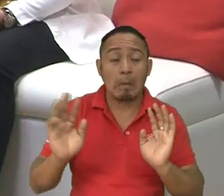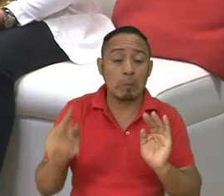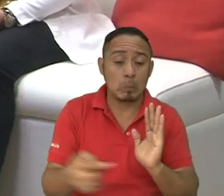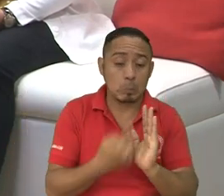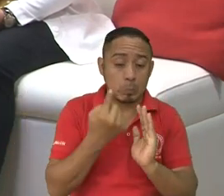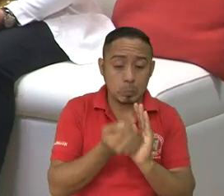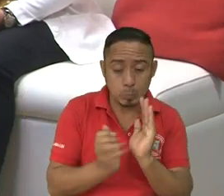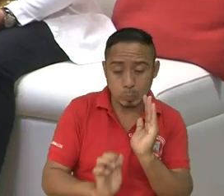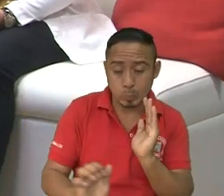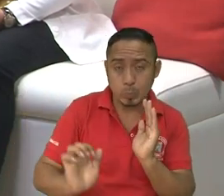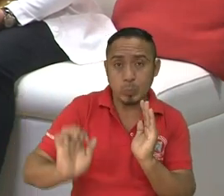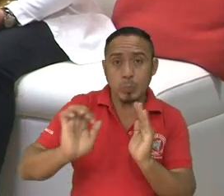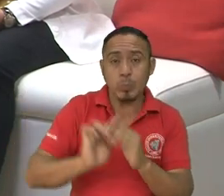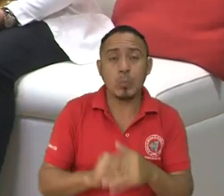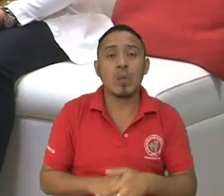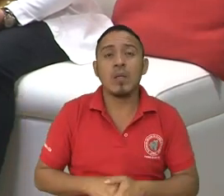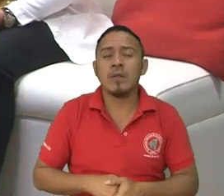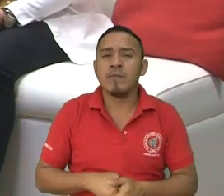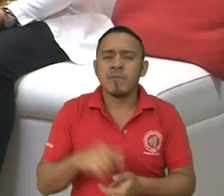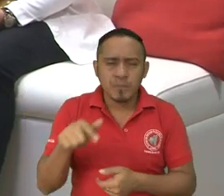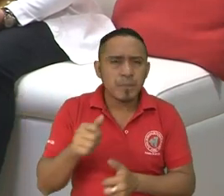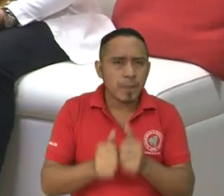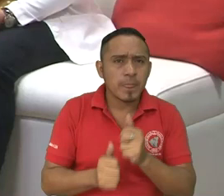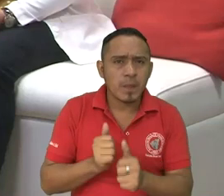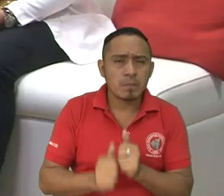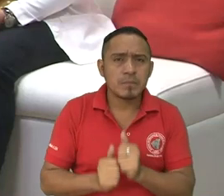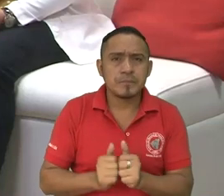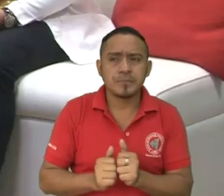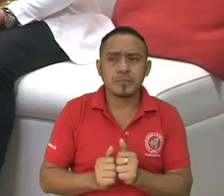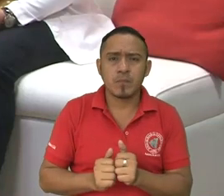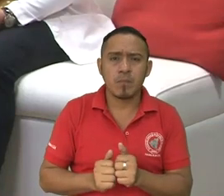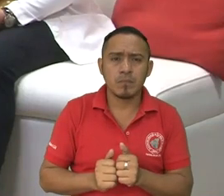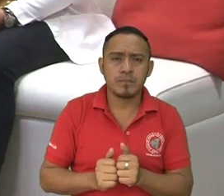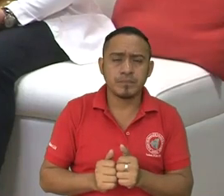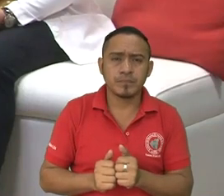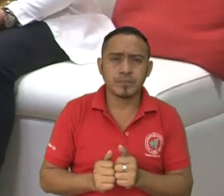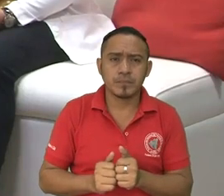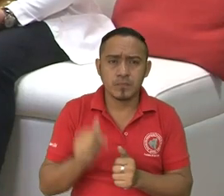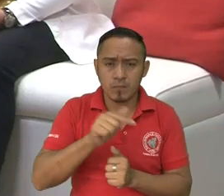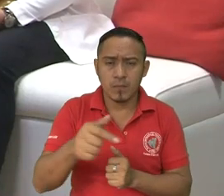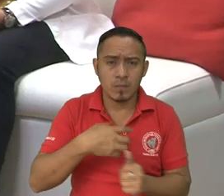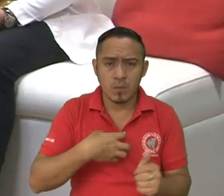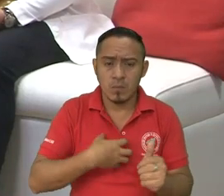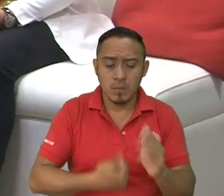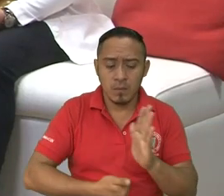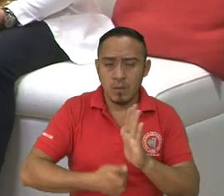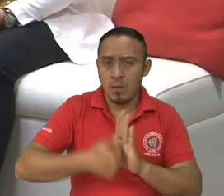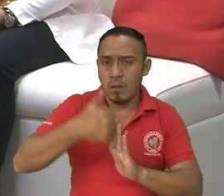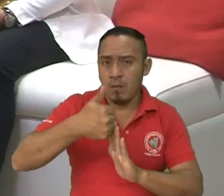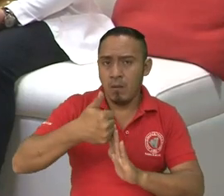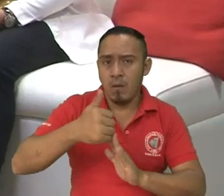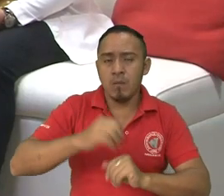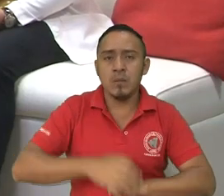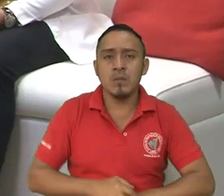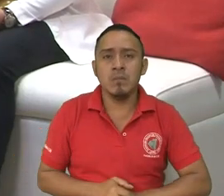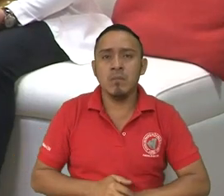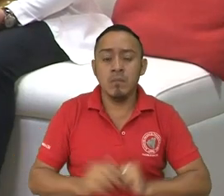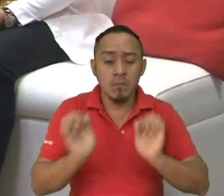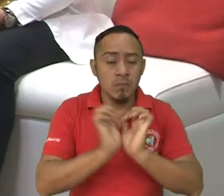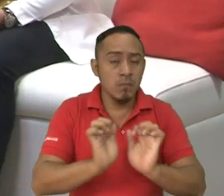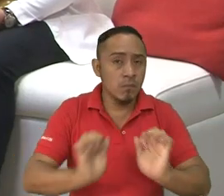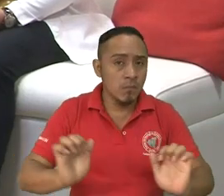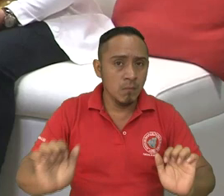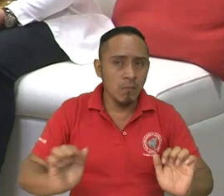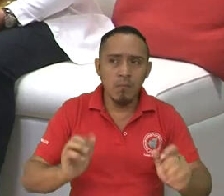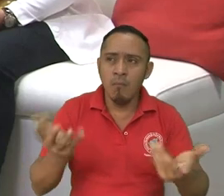matrimonio, en la pareja? Ahí incide también esa separación en la autoestima de los niños y las niñas.